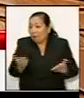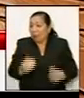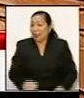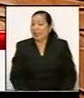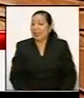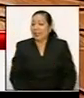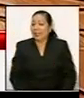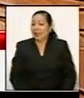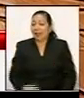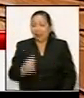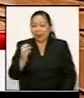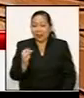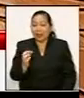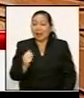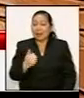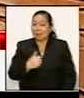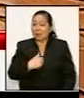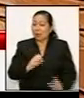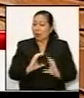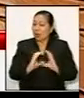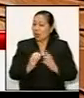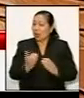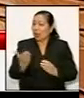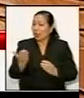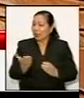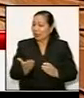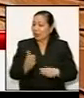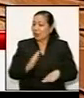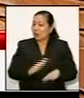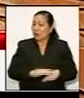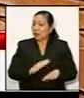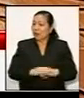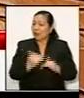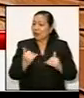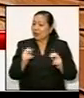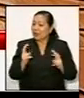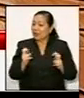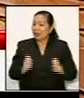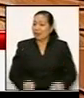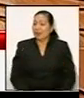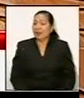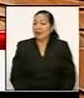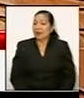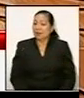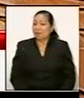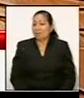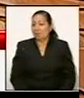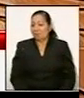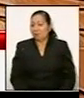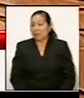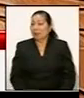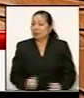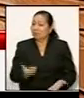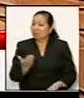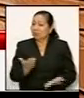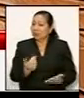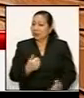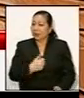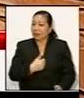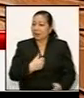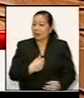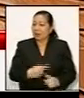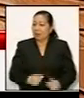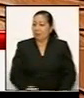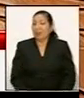creo que el mismo congreso hizo un pedido sobre este tema investigación balance del mismo pero